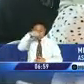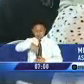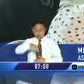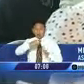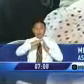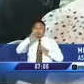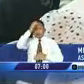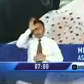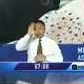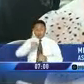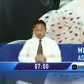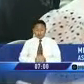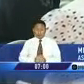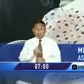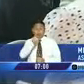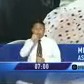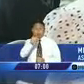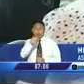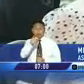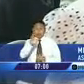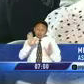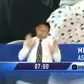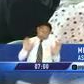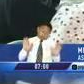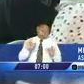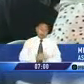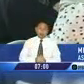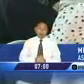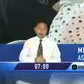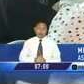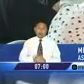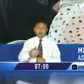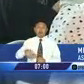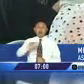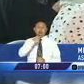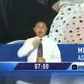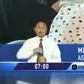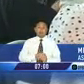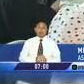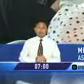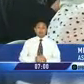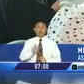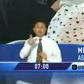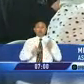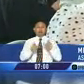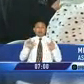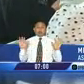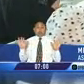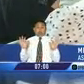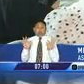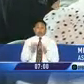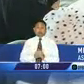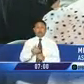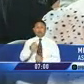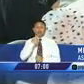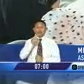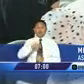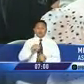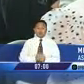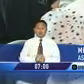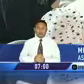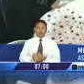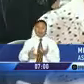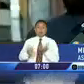Casa de la Cultura cuando usted, supuestamente que no está permitido aglutinar tantas personas, y usted mandó a botar